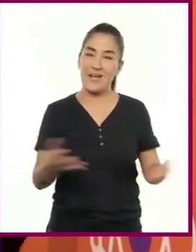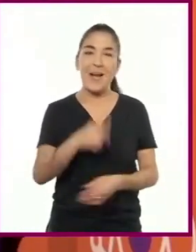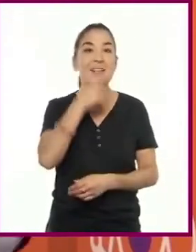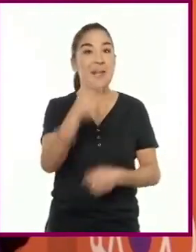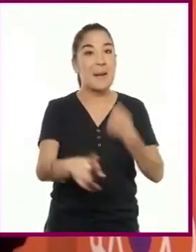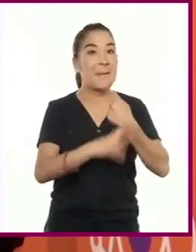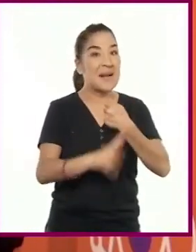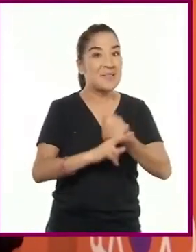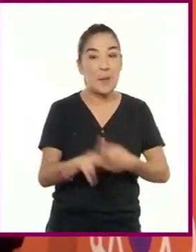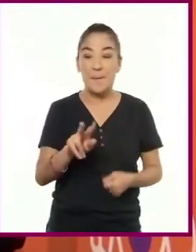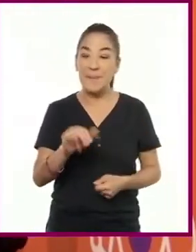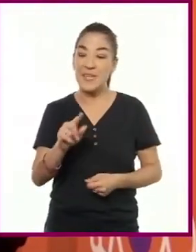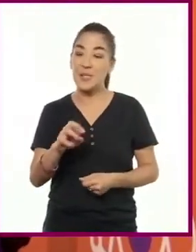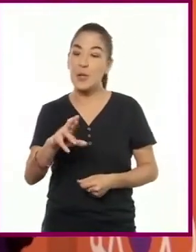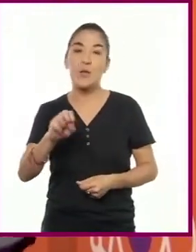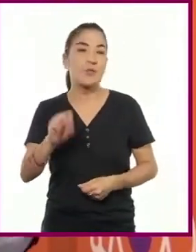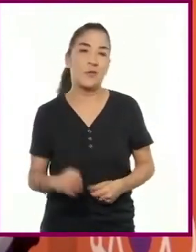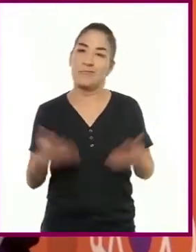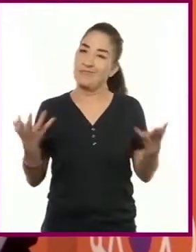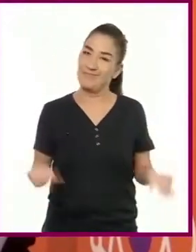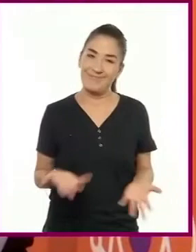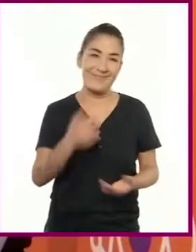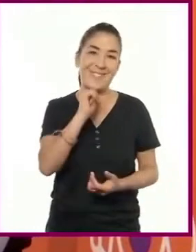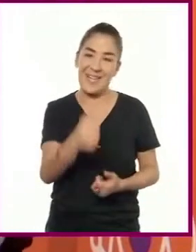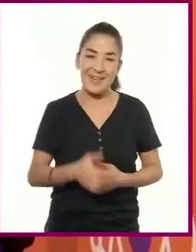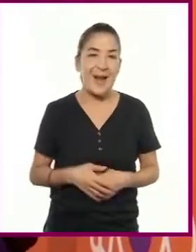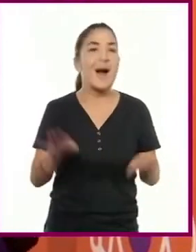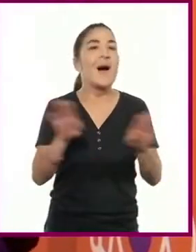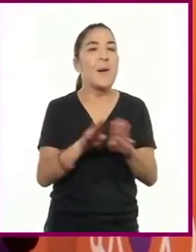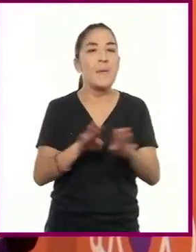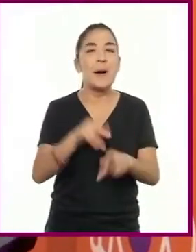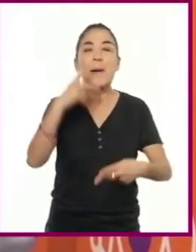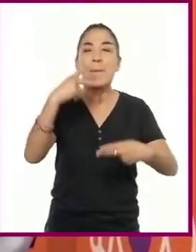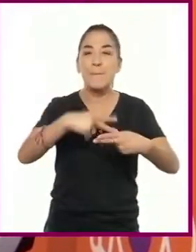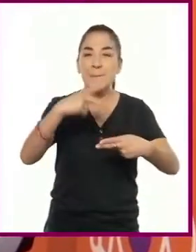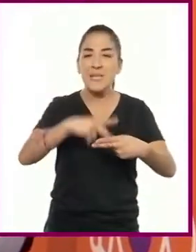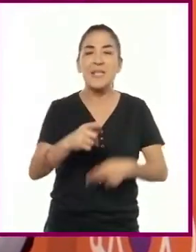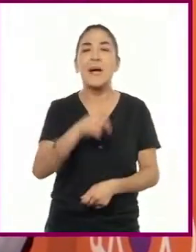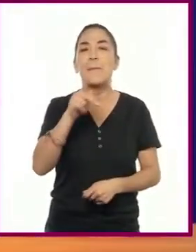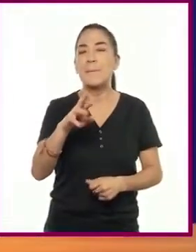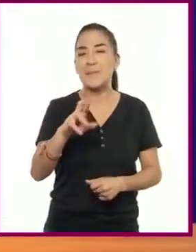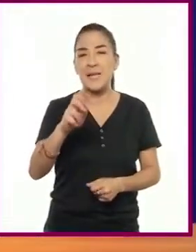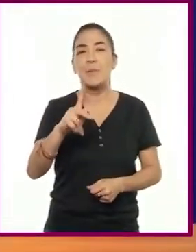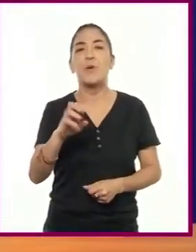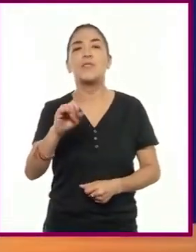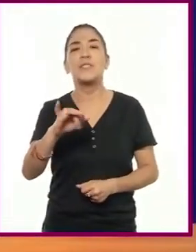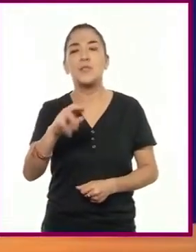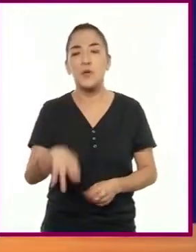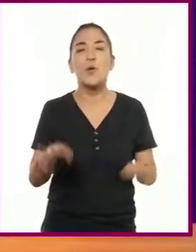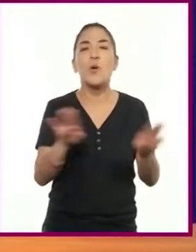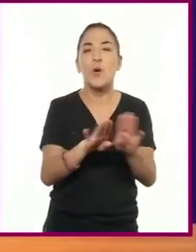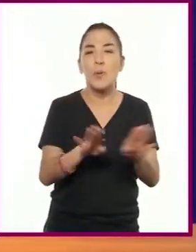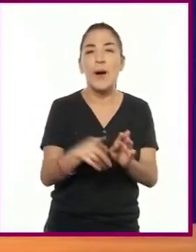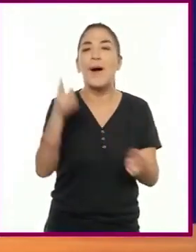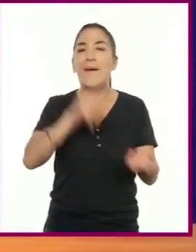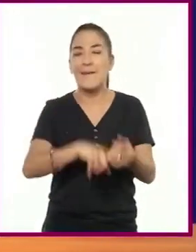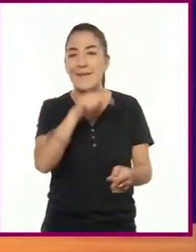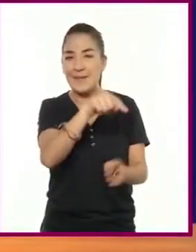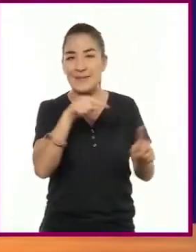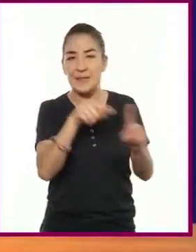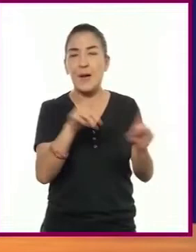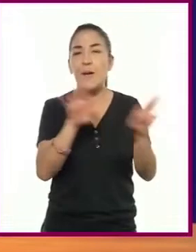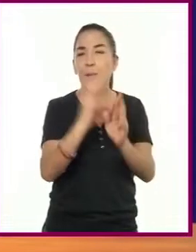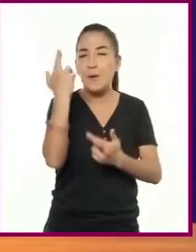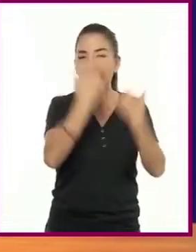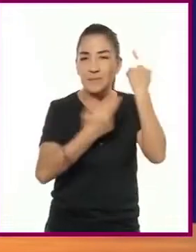decimos vaso vidrioso. Las preposiciones son potenciadoras de la adjetivación. Pero para analizar con